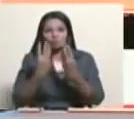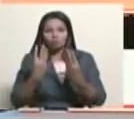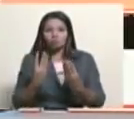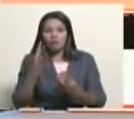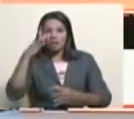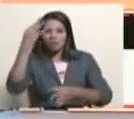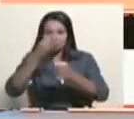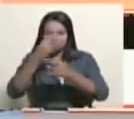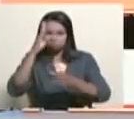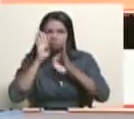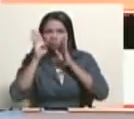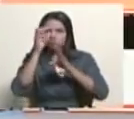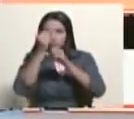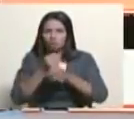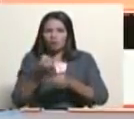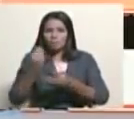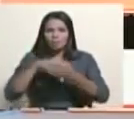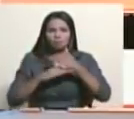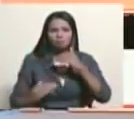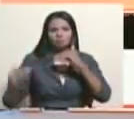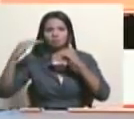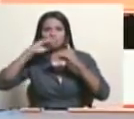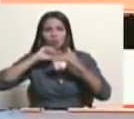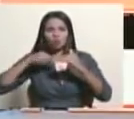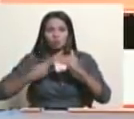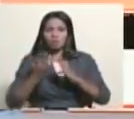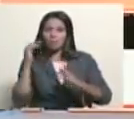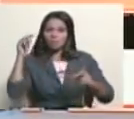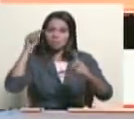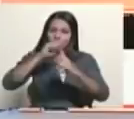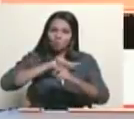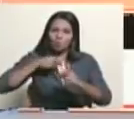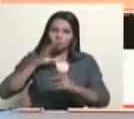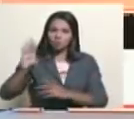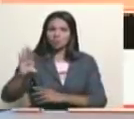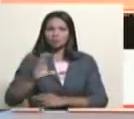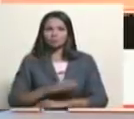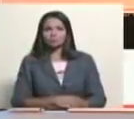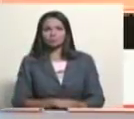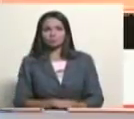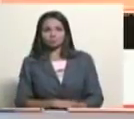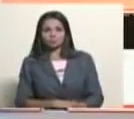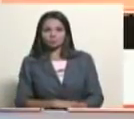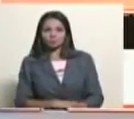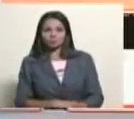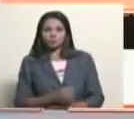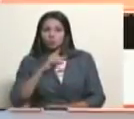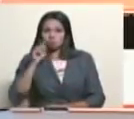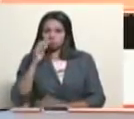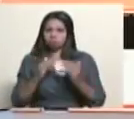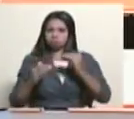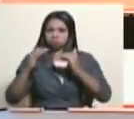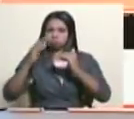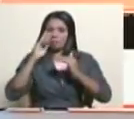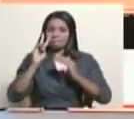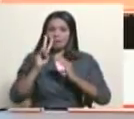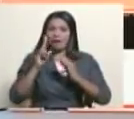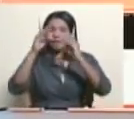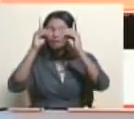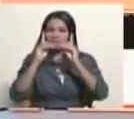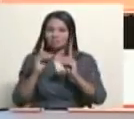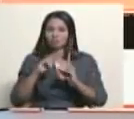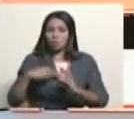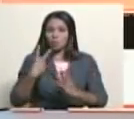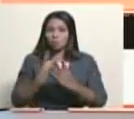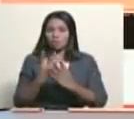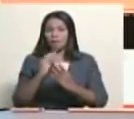fe y la confianza más grande que tenemos en el destino de nuestro país. Si algo se ha acrecentado, es la decisión y la